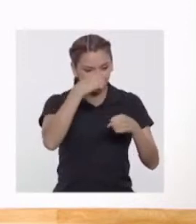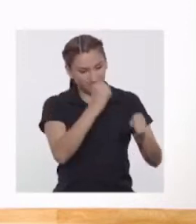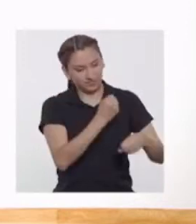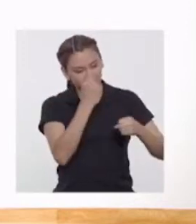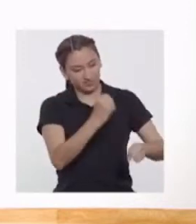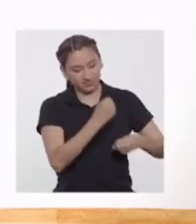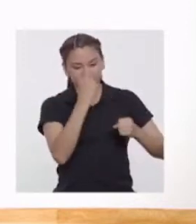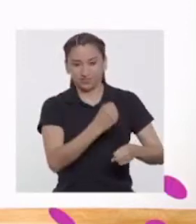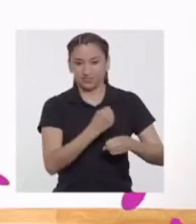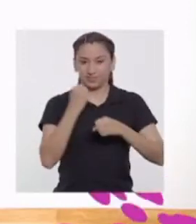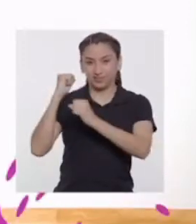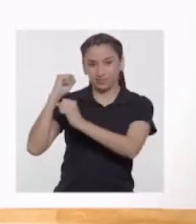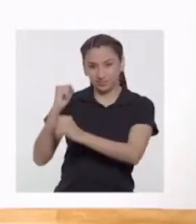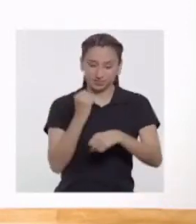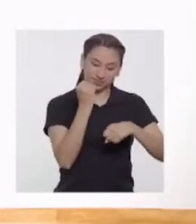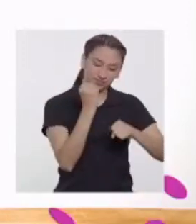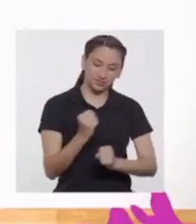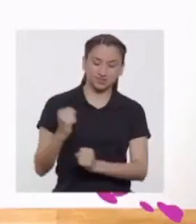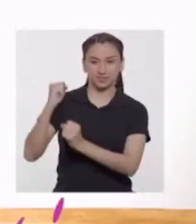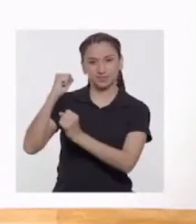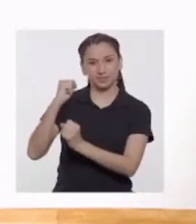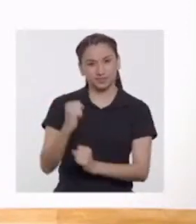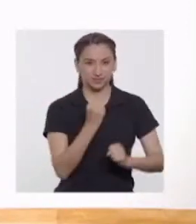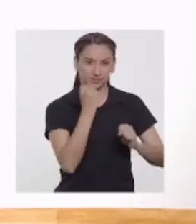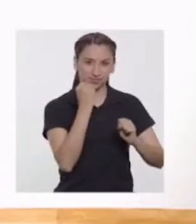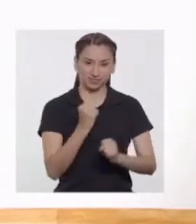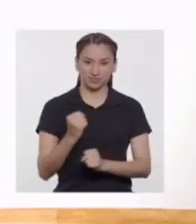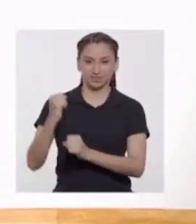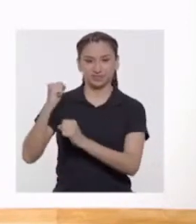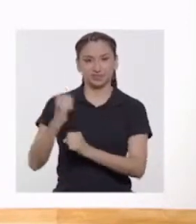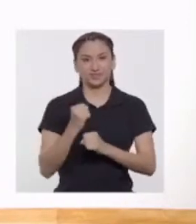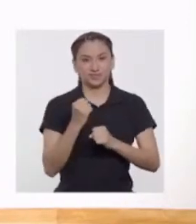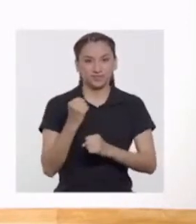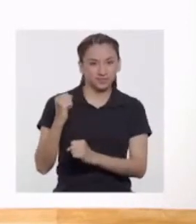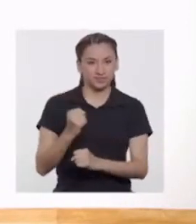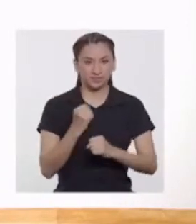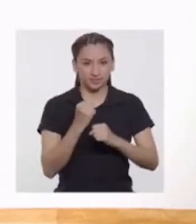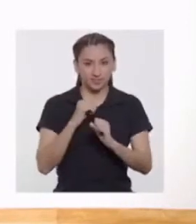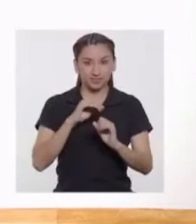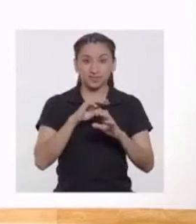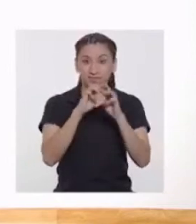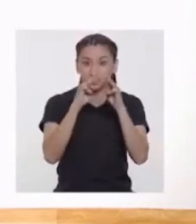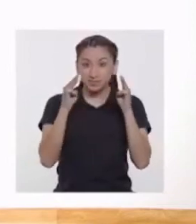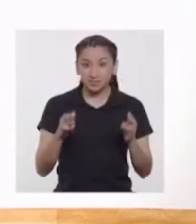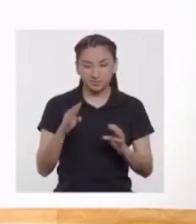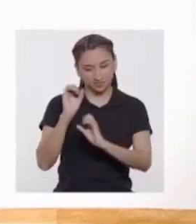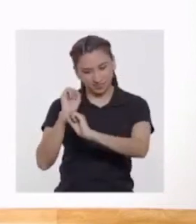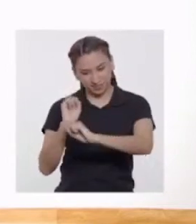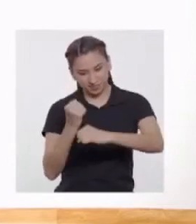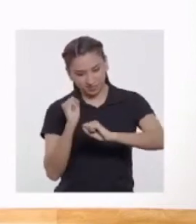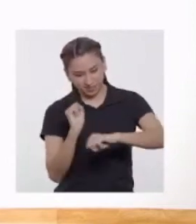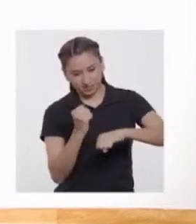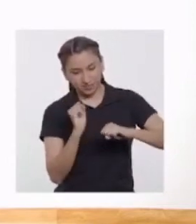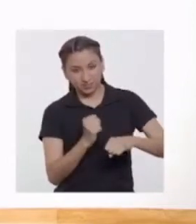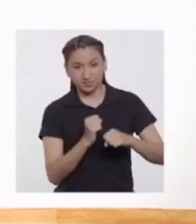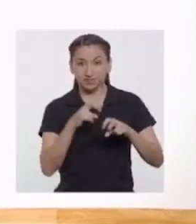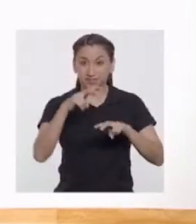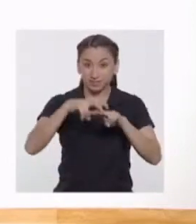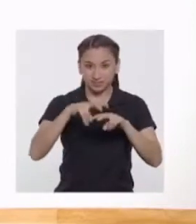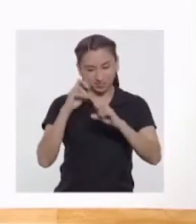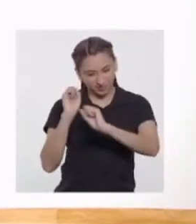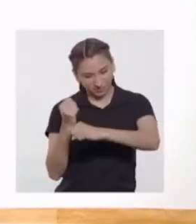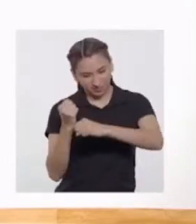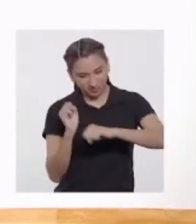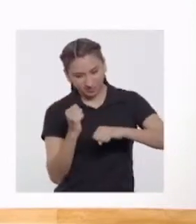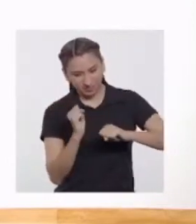abajo y debajo del mueble, debajo de la mesa y debajo de la